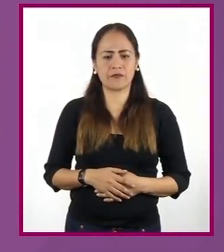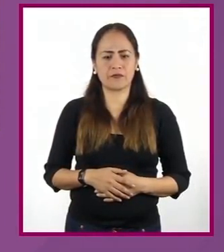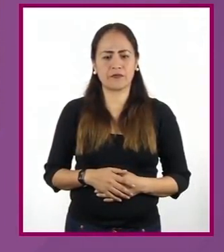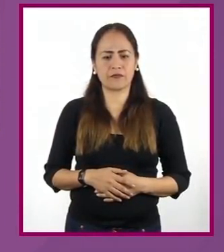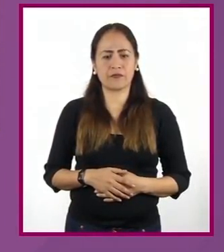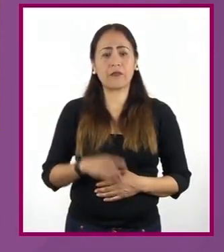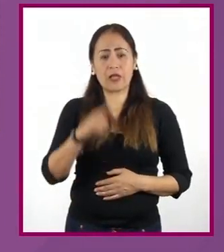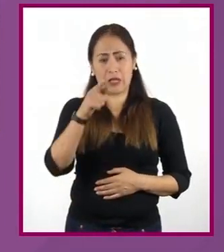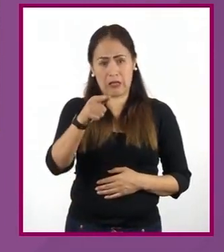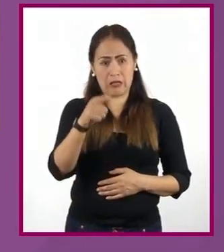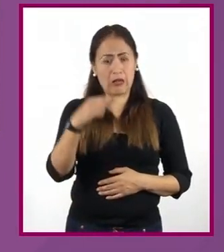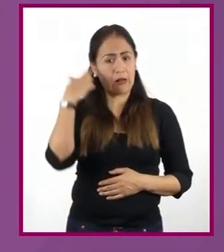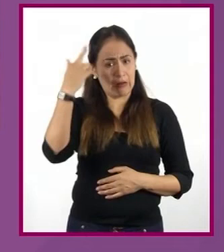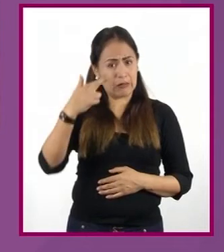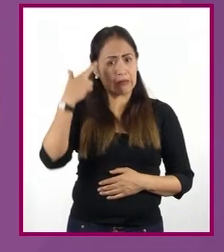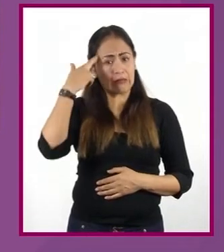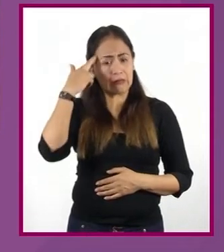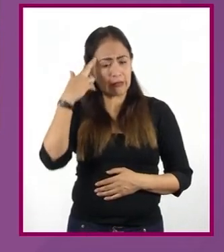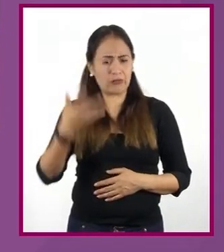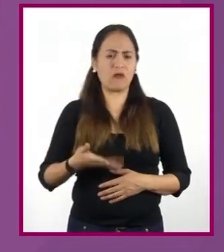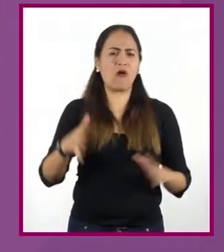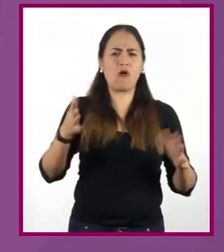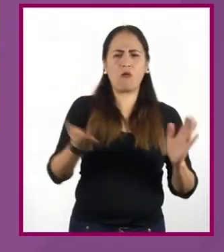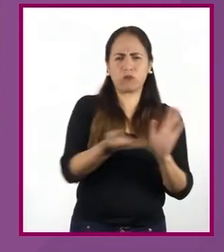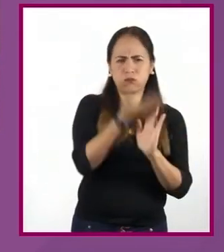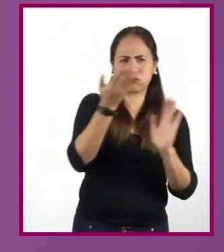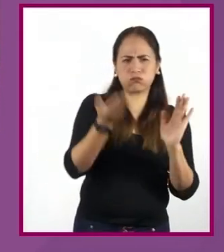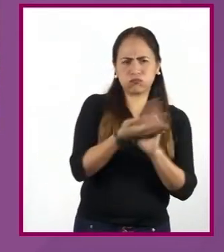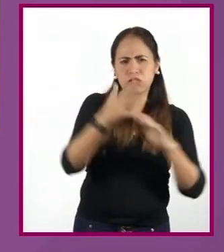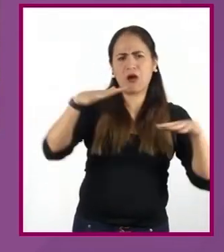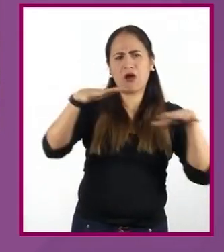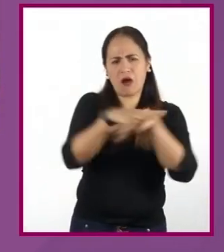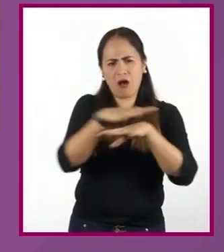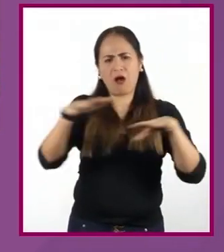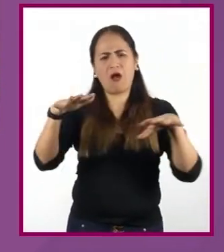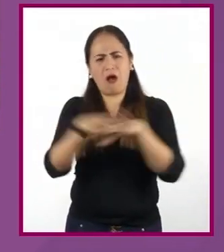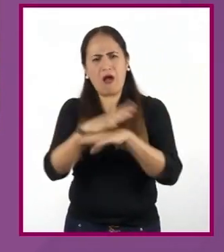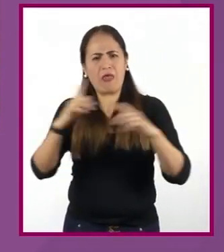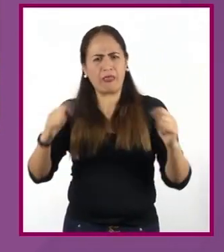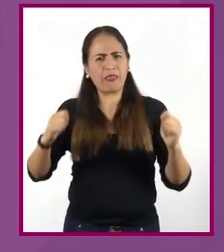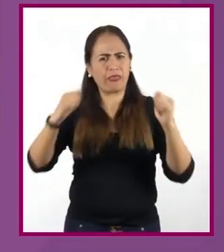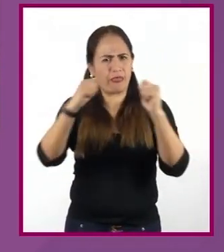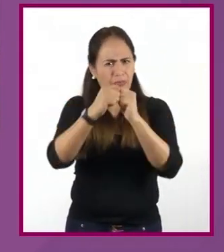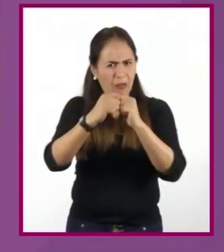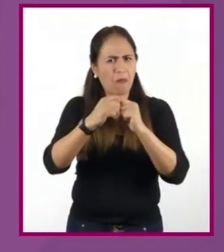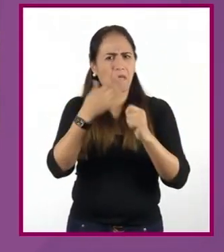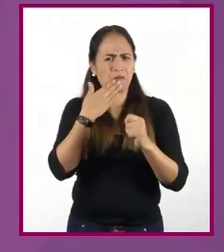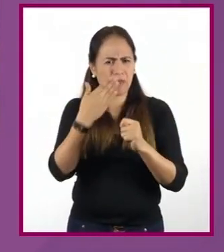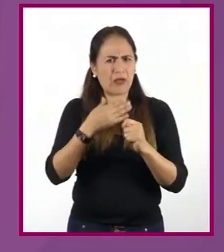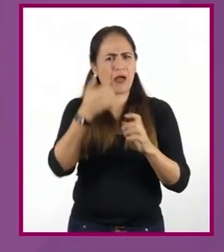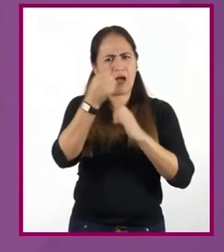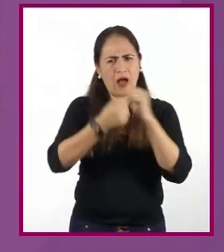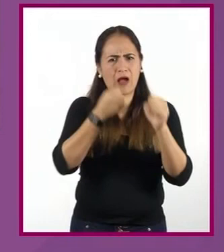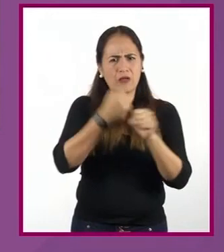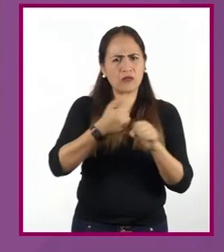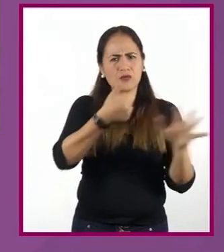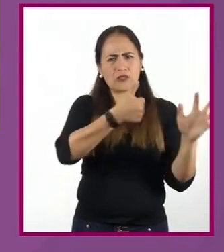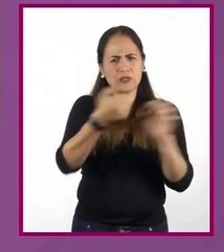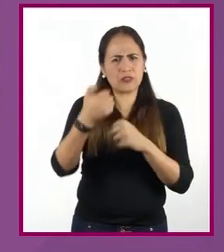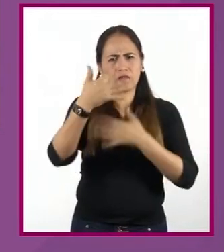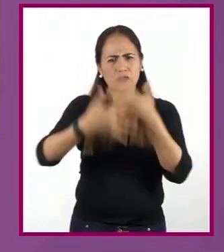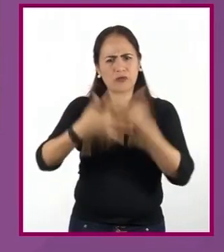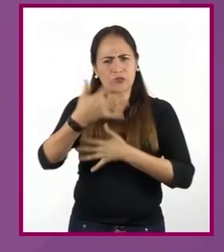Bajo su reinado, fueron remodelados y ampliados numerosos palacios y templos entre los años 615